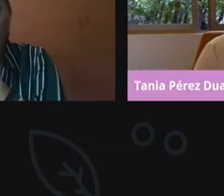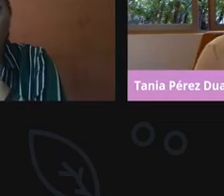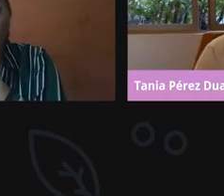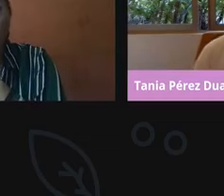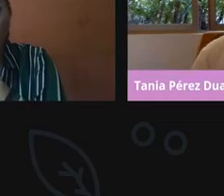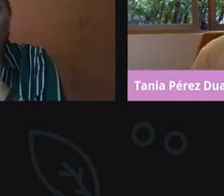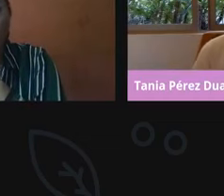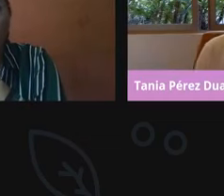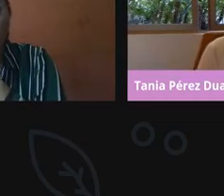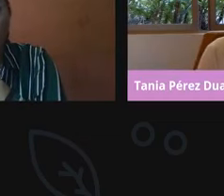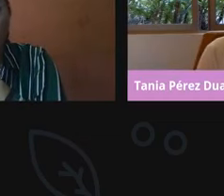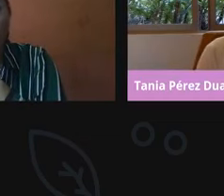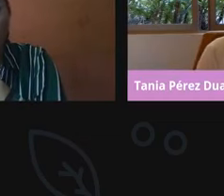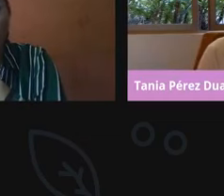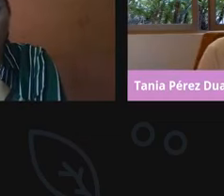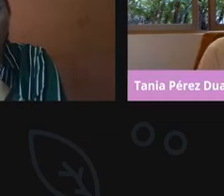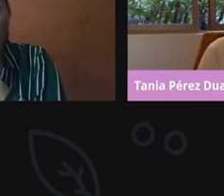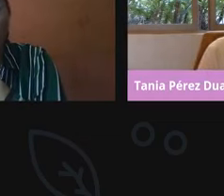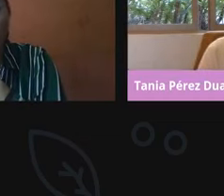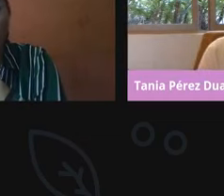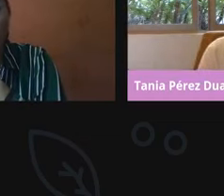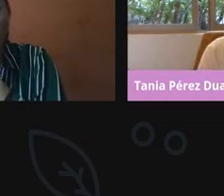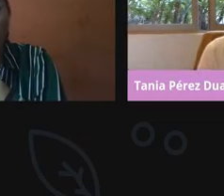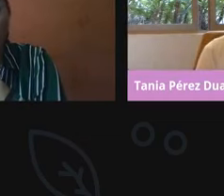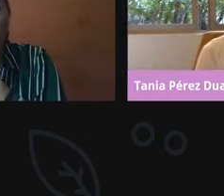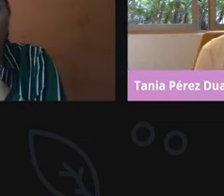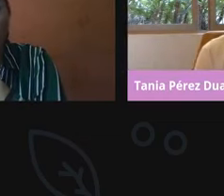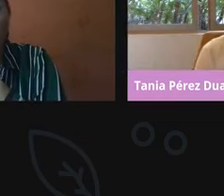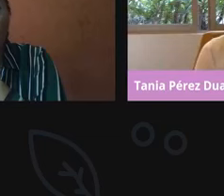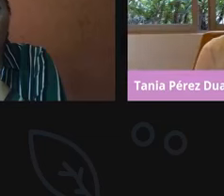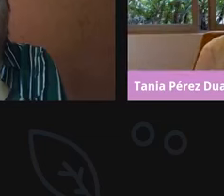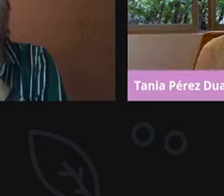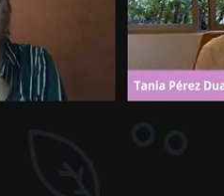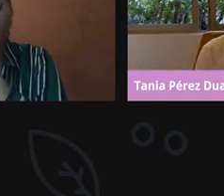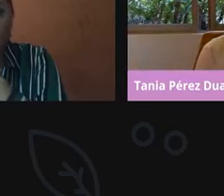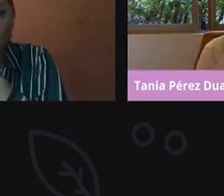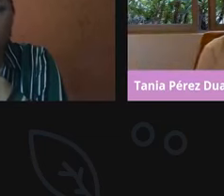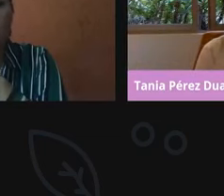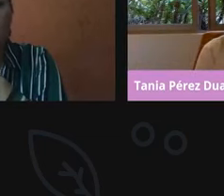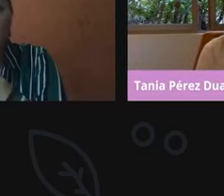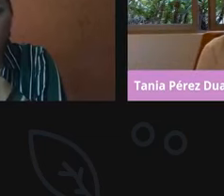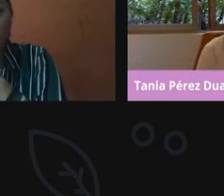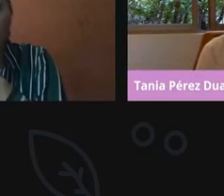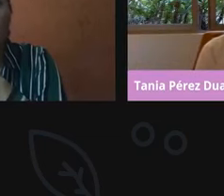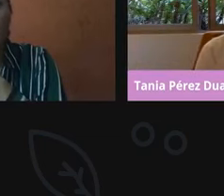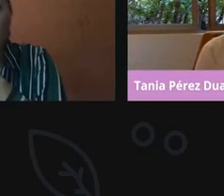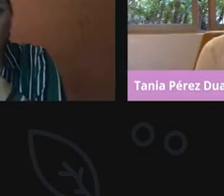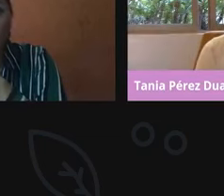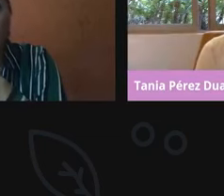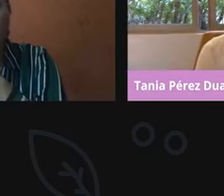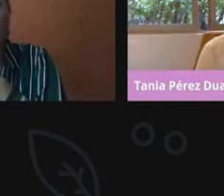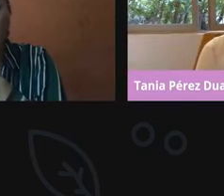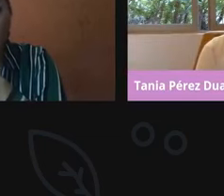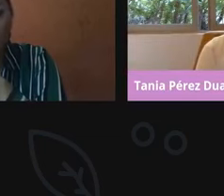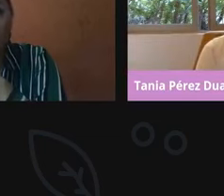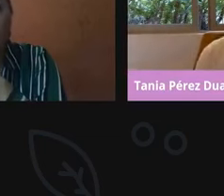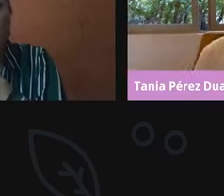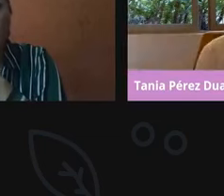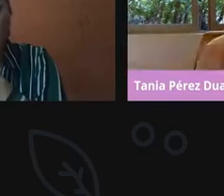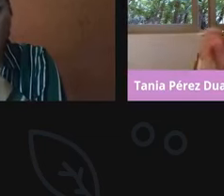pues, se puede malinterpretar y ahora sí que diagnosticar como una parafilia y no como realmente un trastorno obsesivo